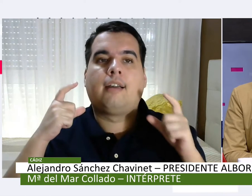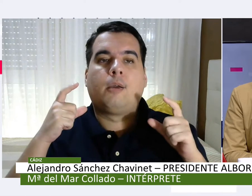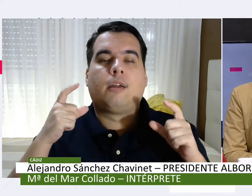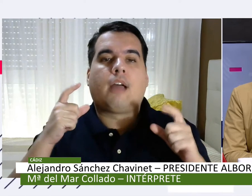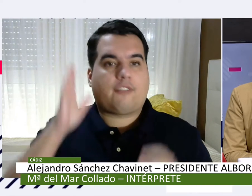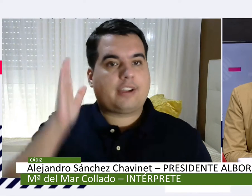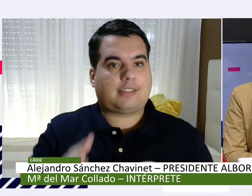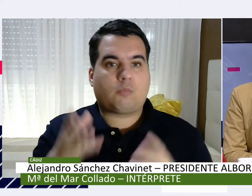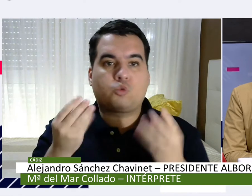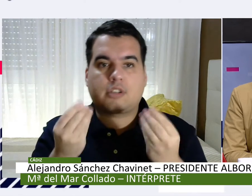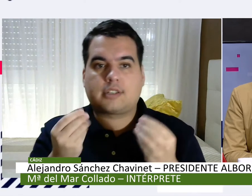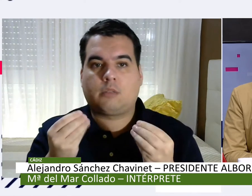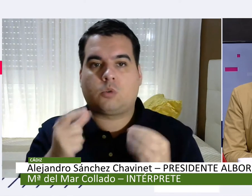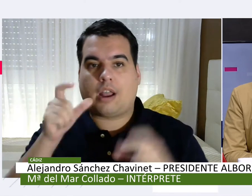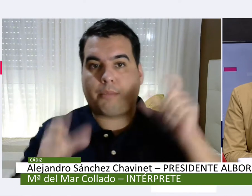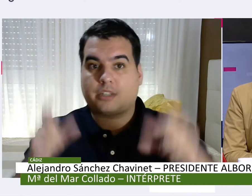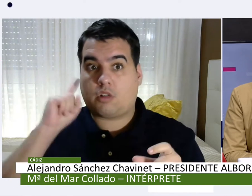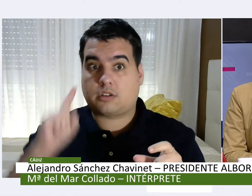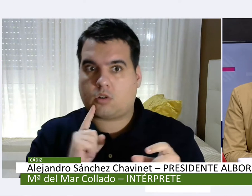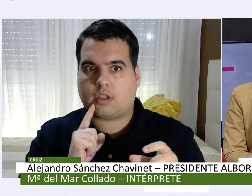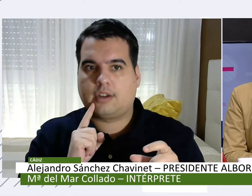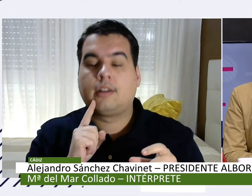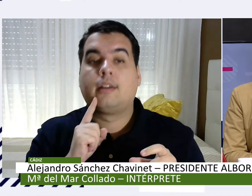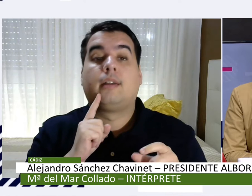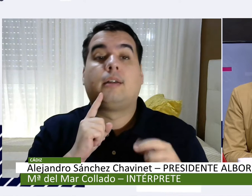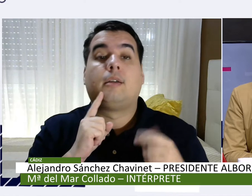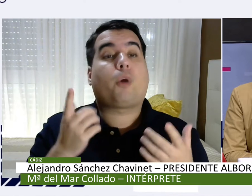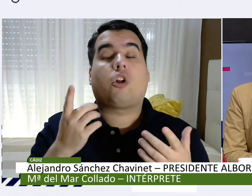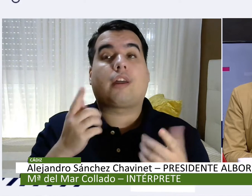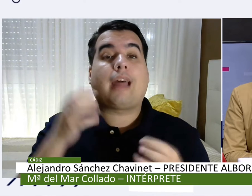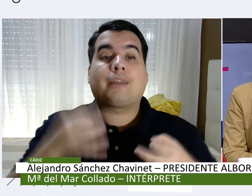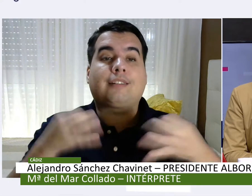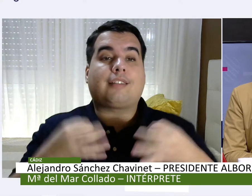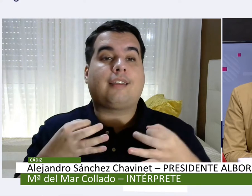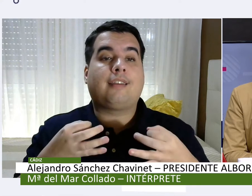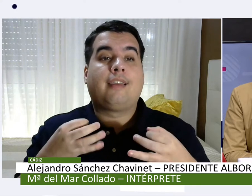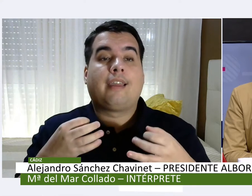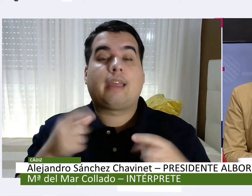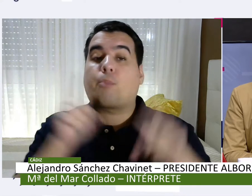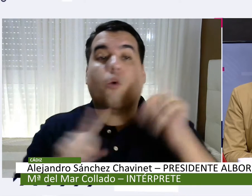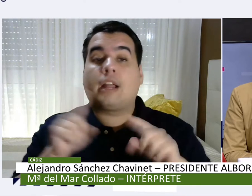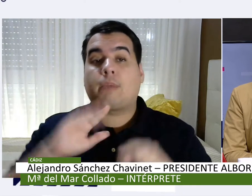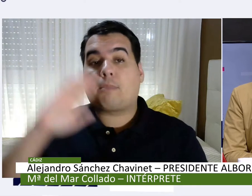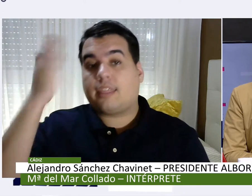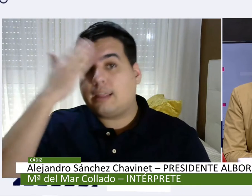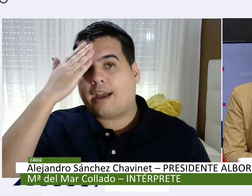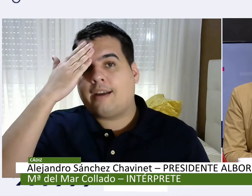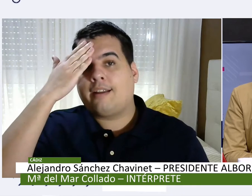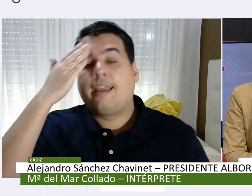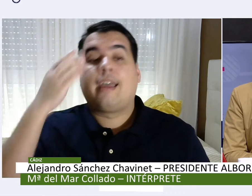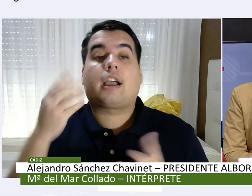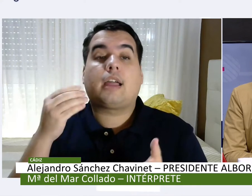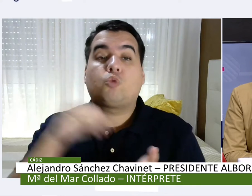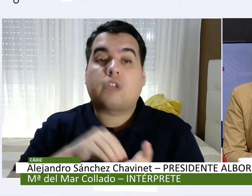mascarilla, afecta muchísimo a la persona sorda. Pero realmente el problema